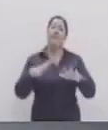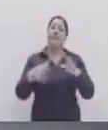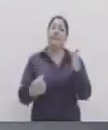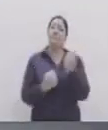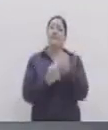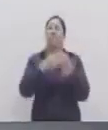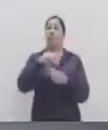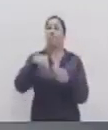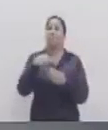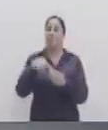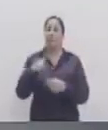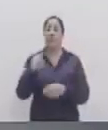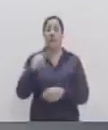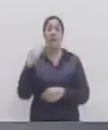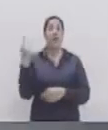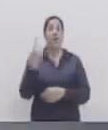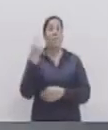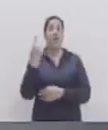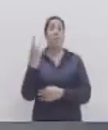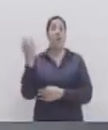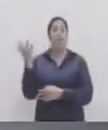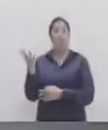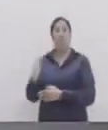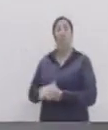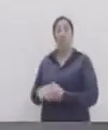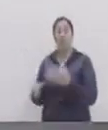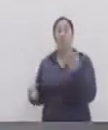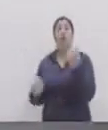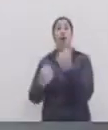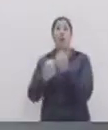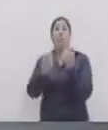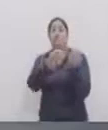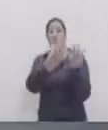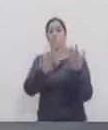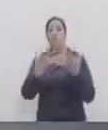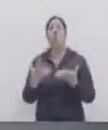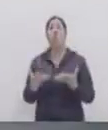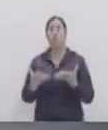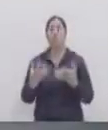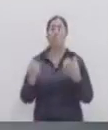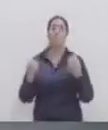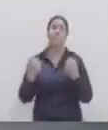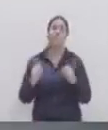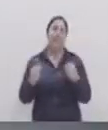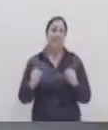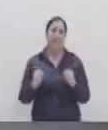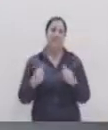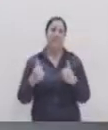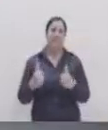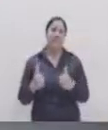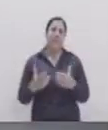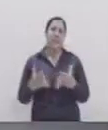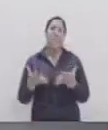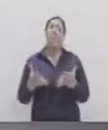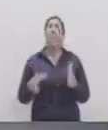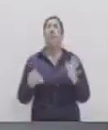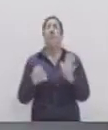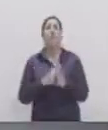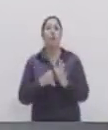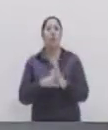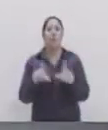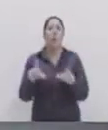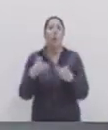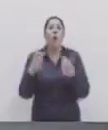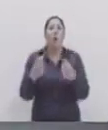red de apoyo familiar? Pues la importancia es el apoyo que da del realizar una red es